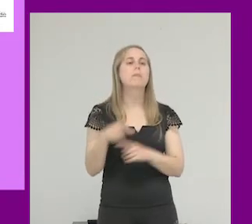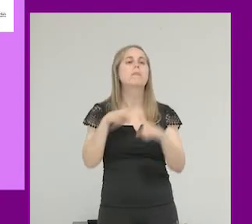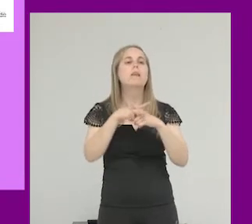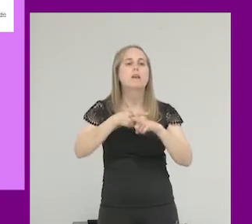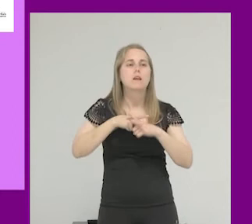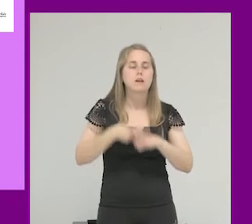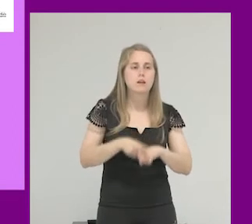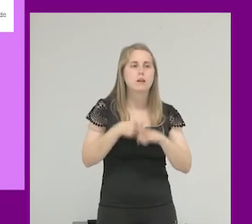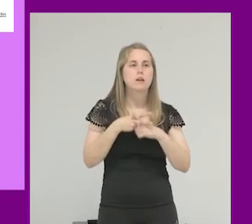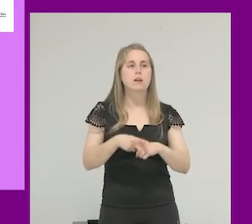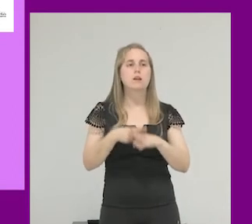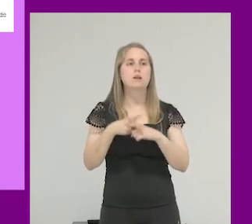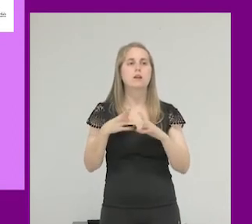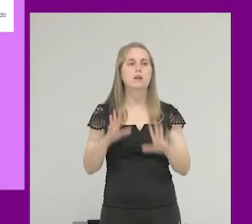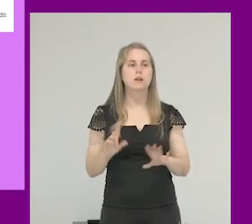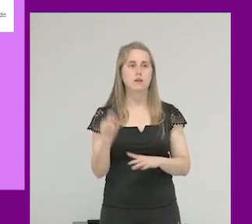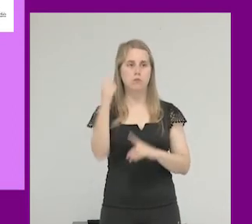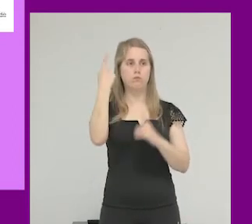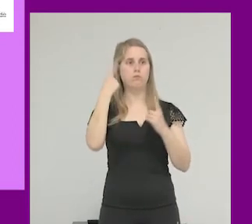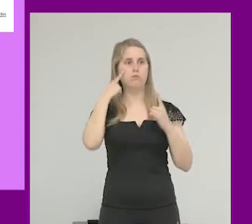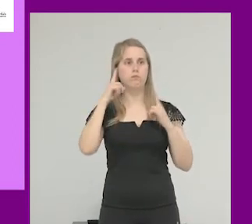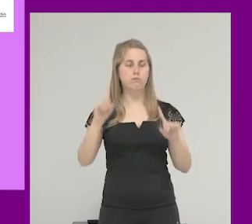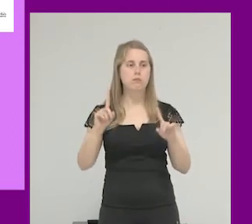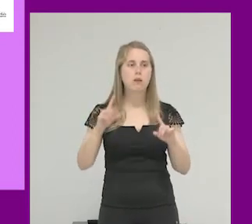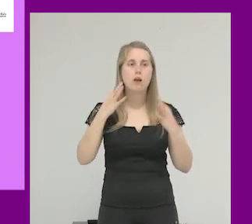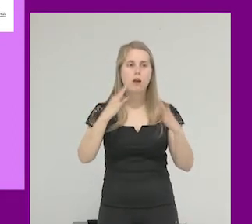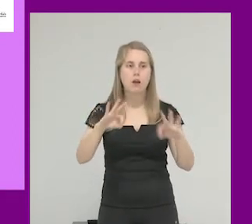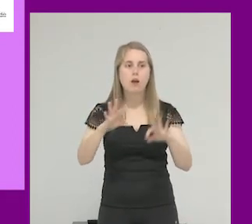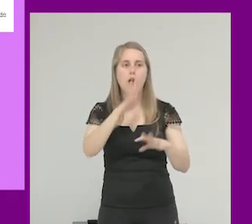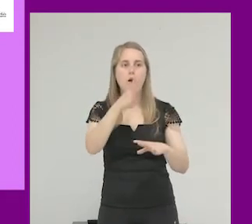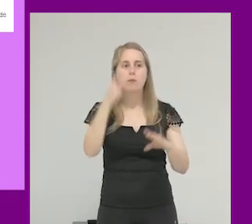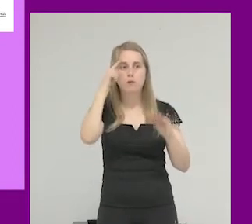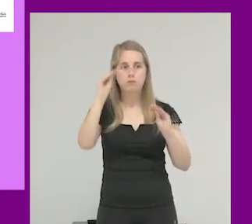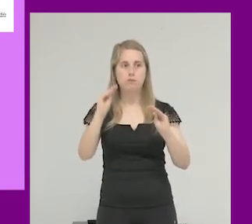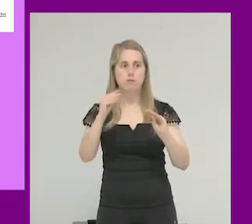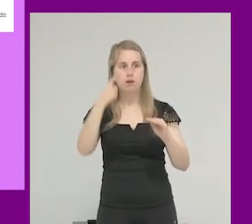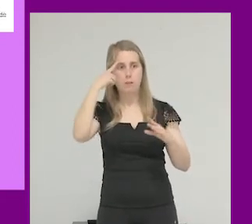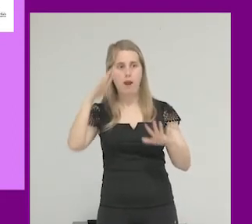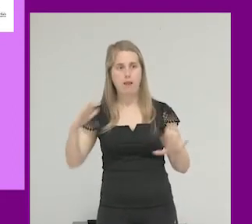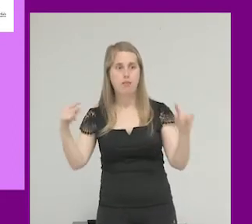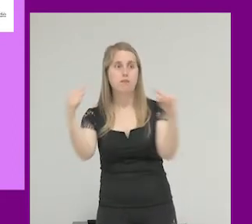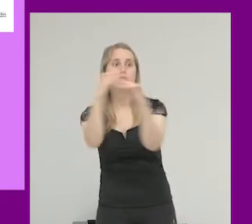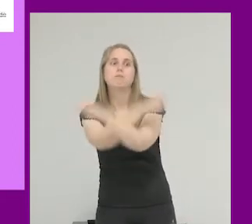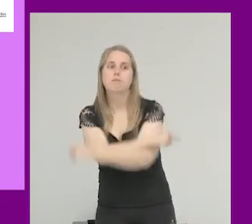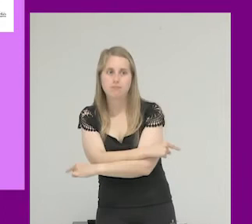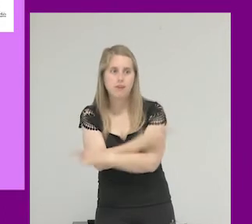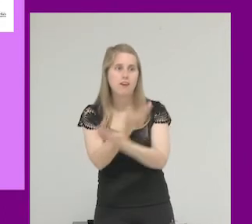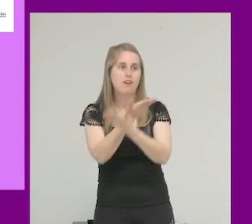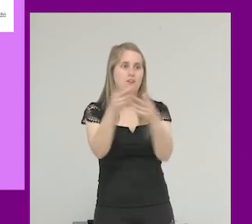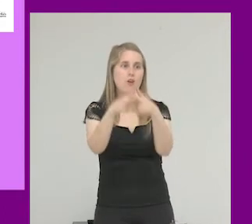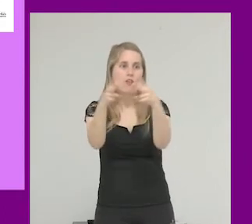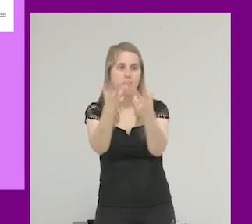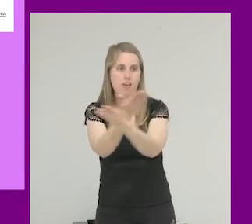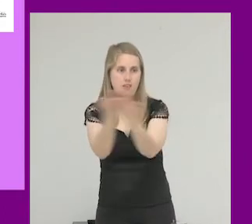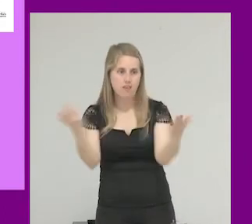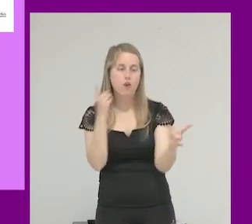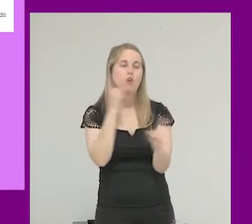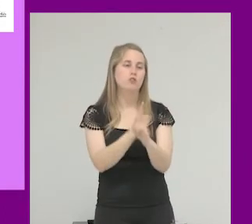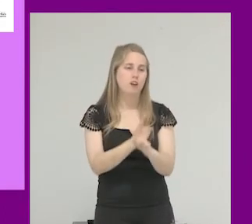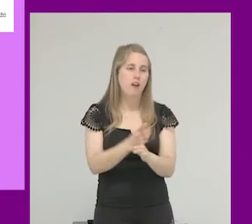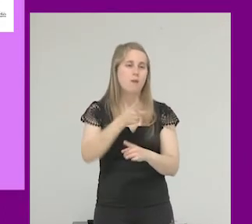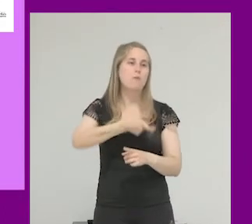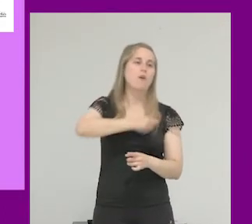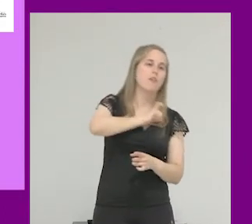iniciativa arriesgada para las formadoras, ya que iban a contracorriente de las creencias populares y policiales de la época,